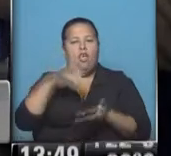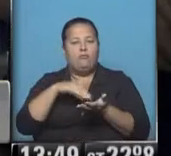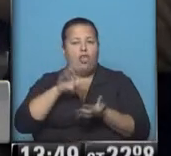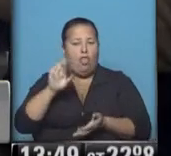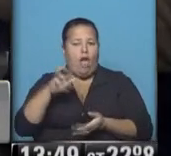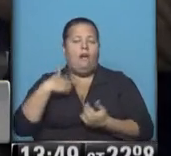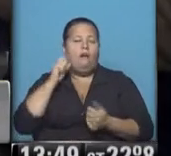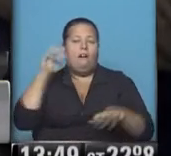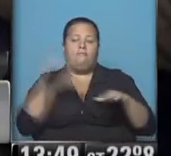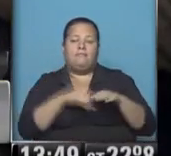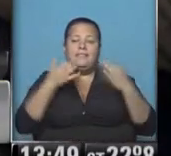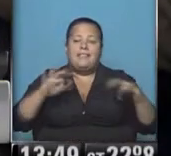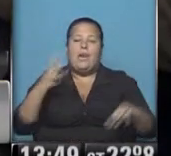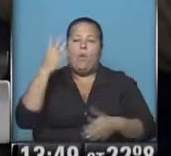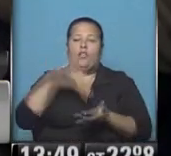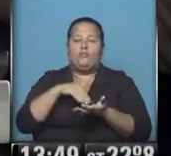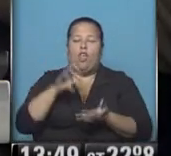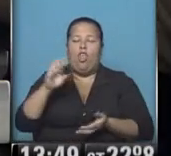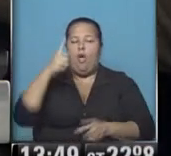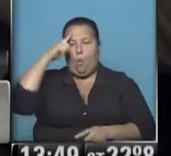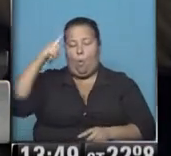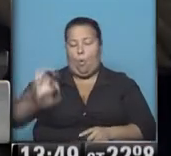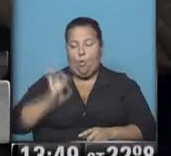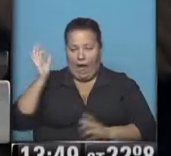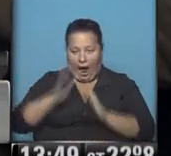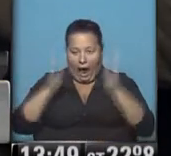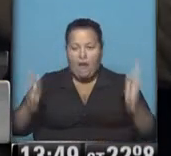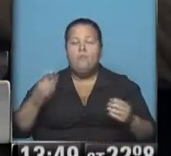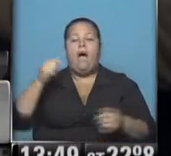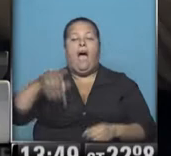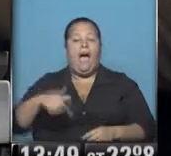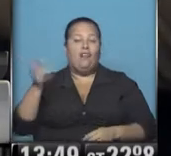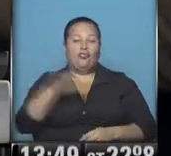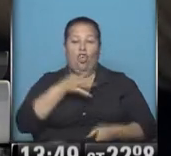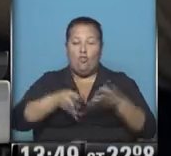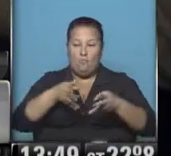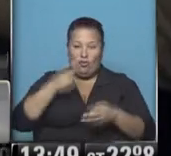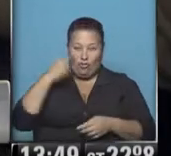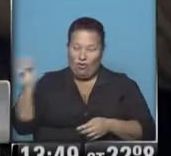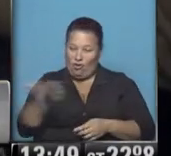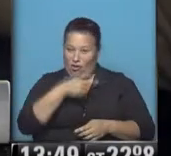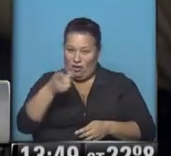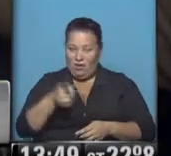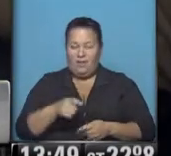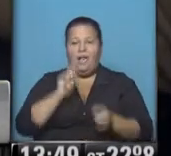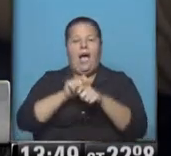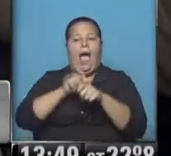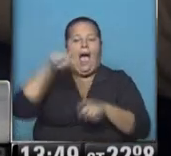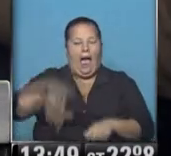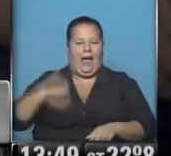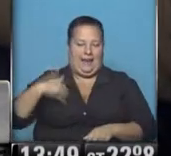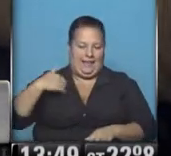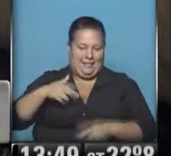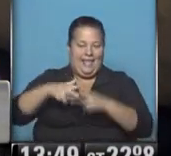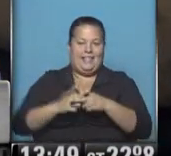que nos permiten ahorrar 4 millones de dólares por año, porque ahora todos estos motores que ven acá se reparan en la Argentina, en